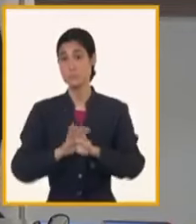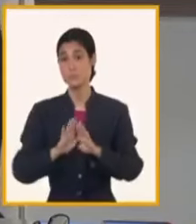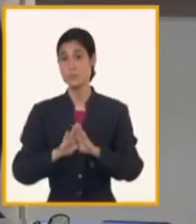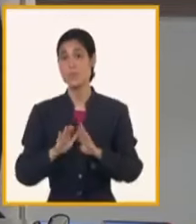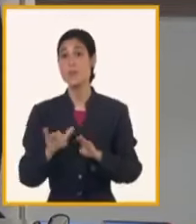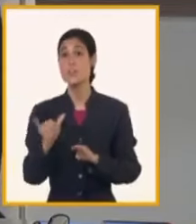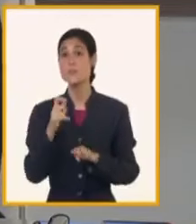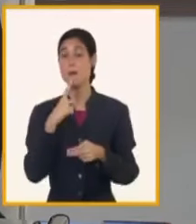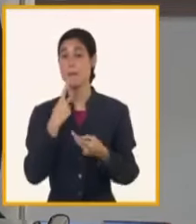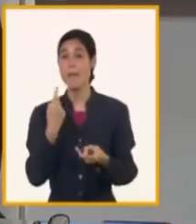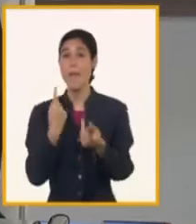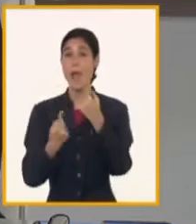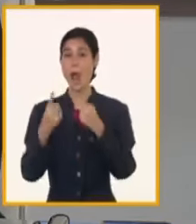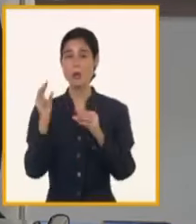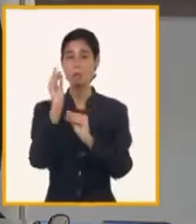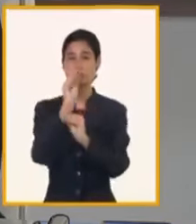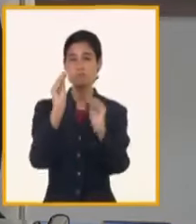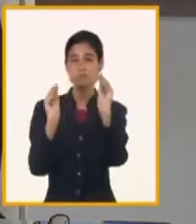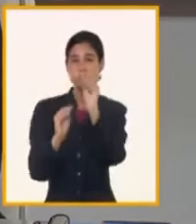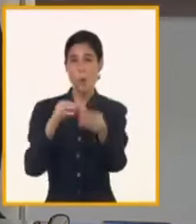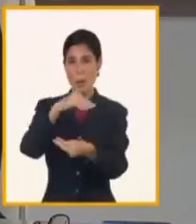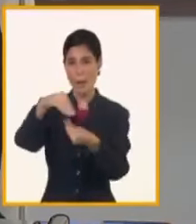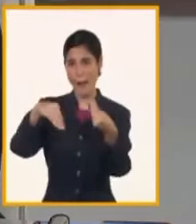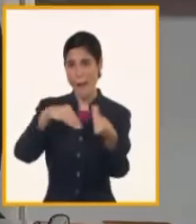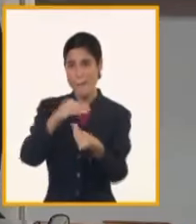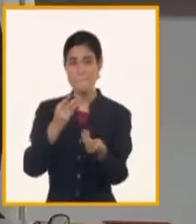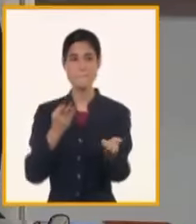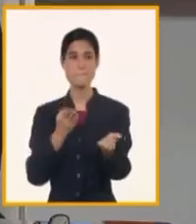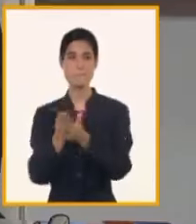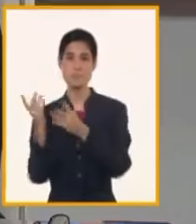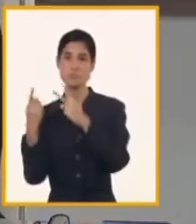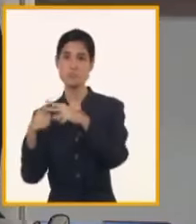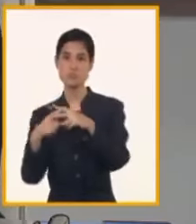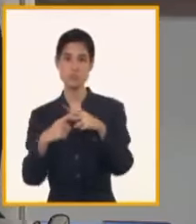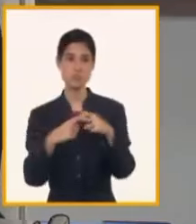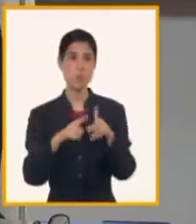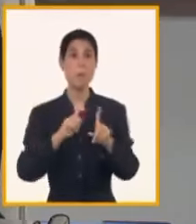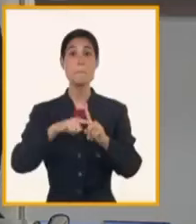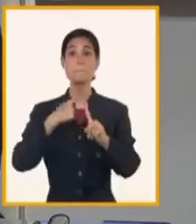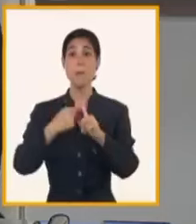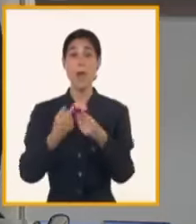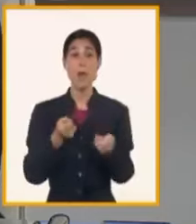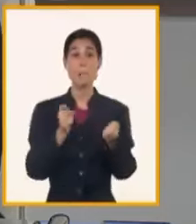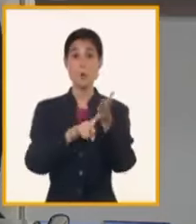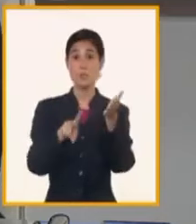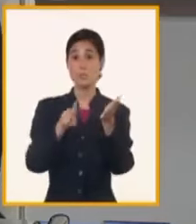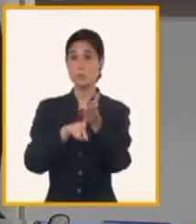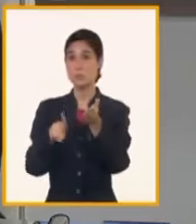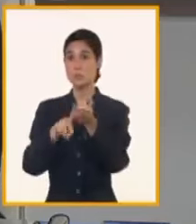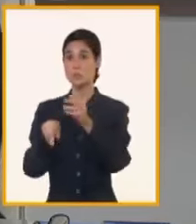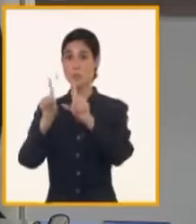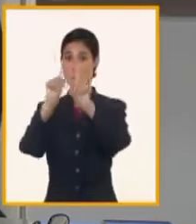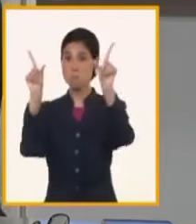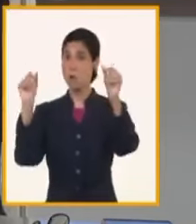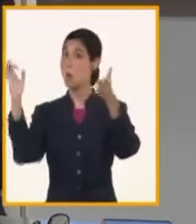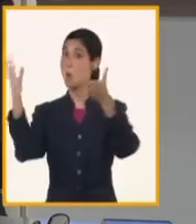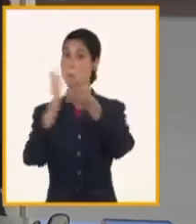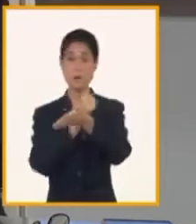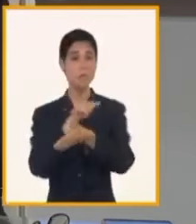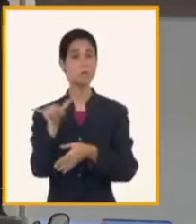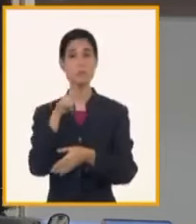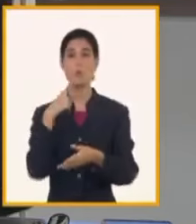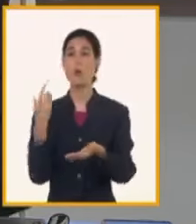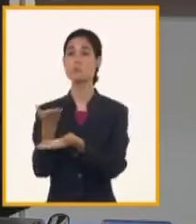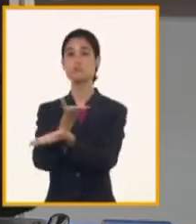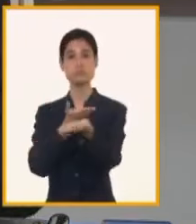ajustes que que se van haciendo a partir de compartir criterios con todas las provincias con todo pero hay un análisis que se hace